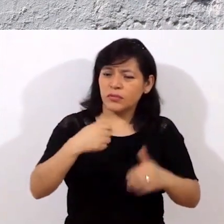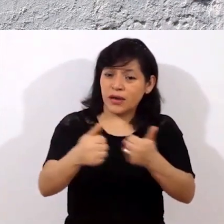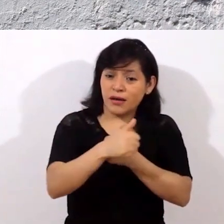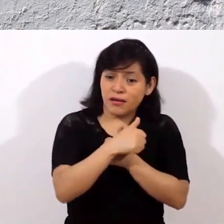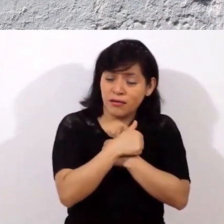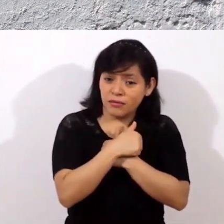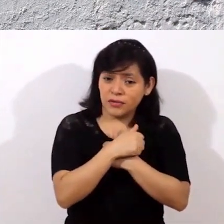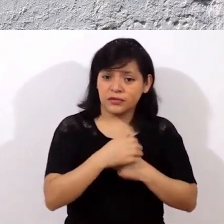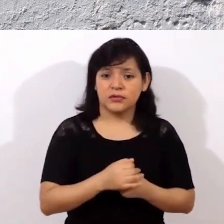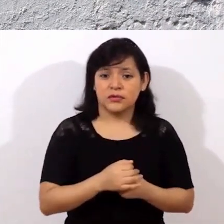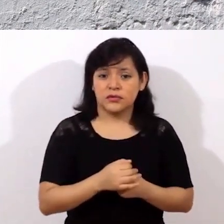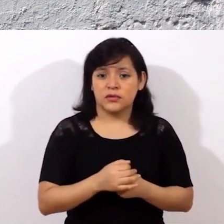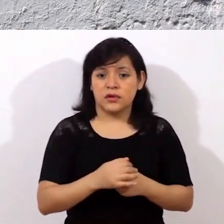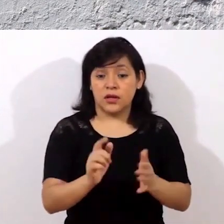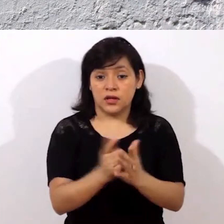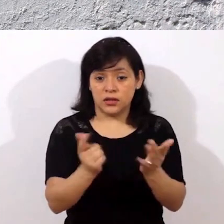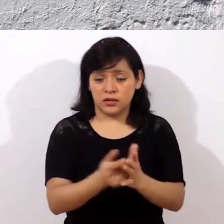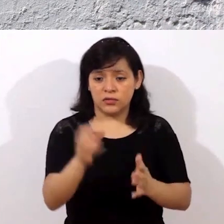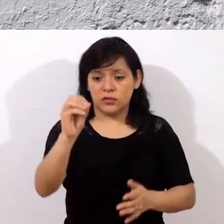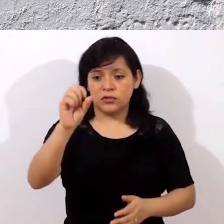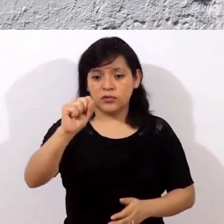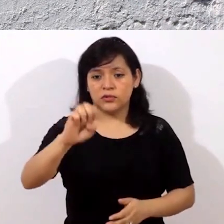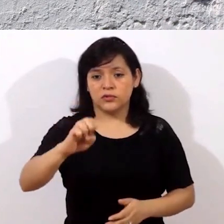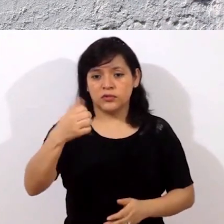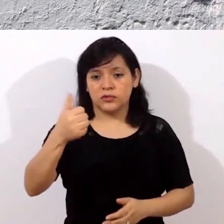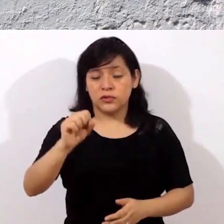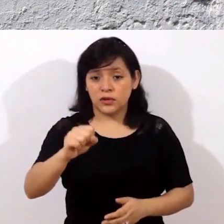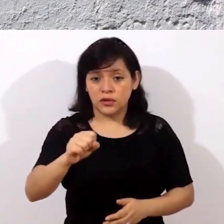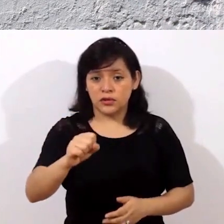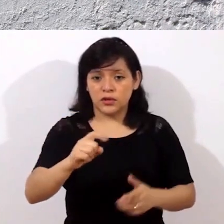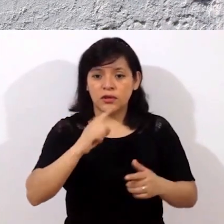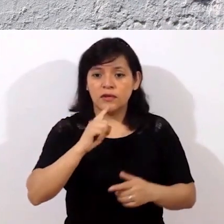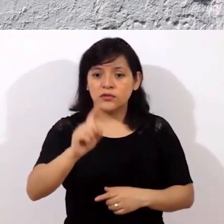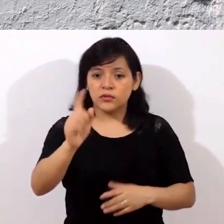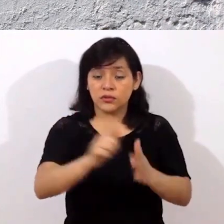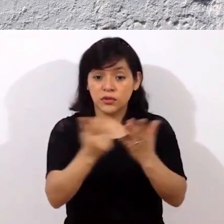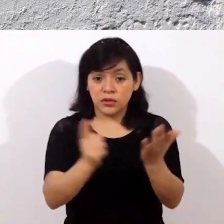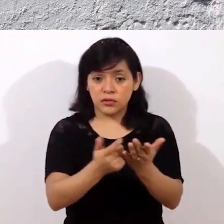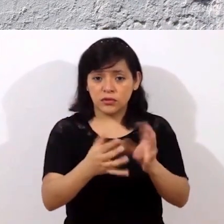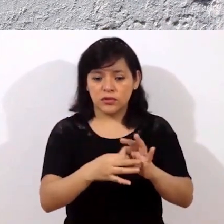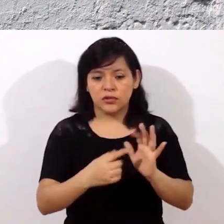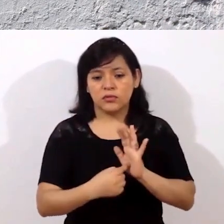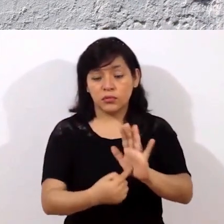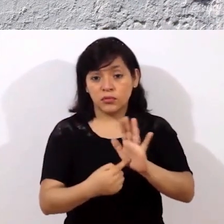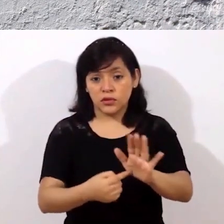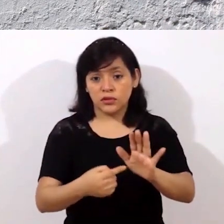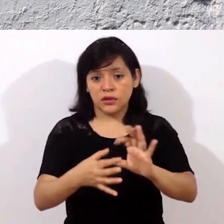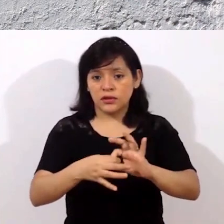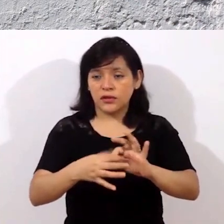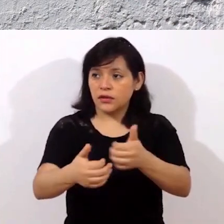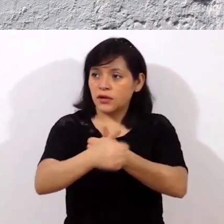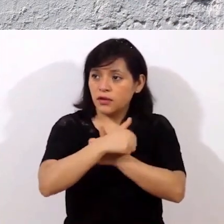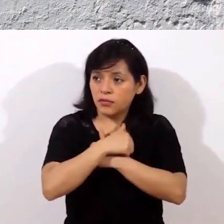por su pueblo. Pero esa muestra de amor no tiene que ver solamente con amor y con placer y hacer todo,